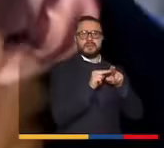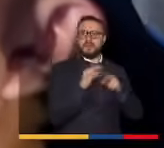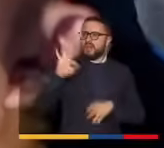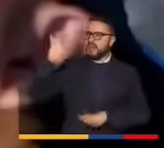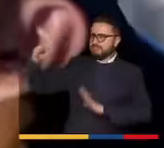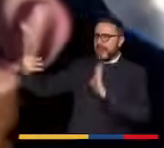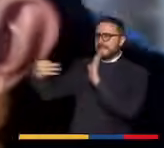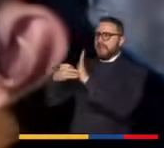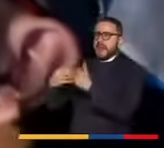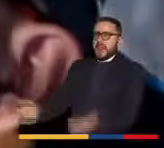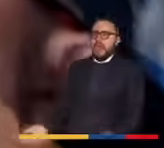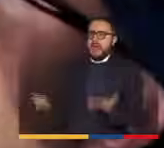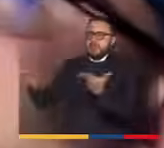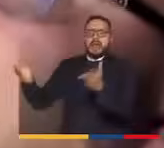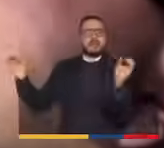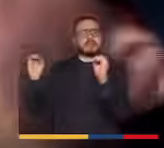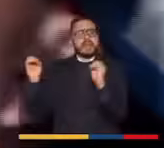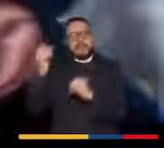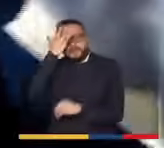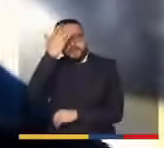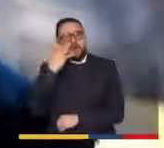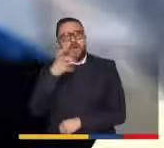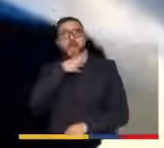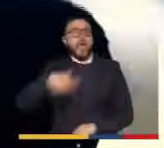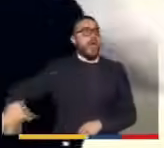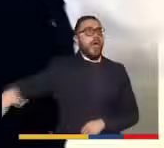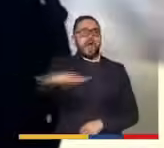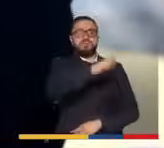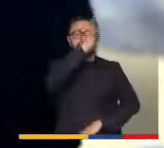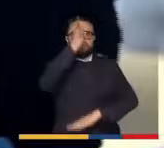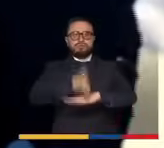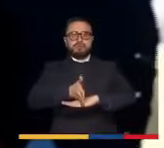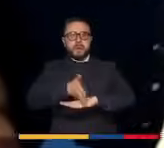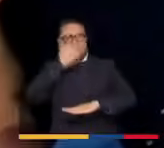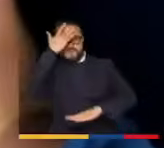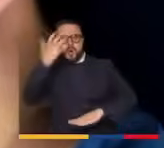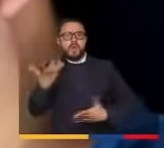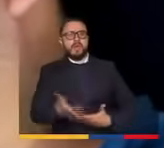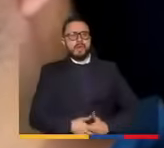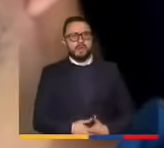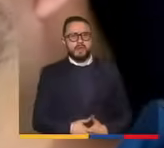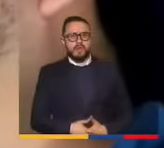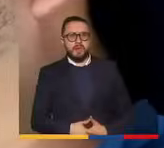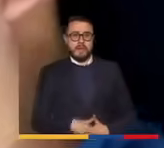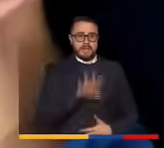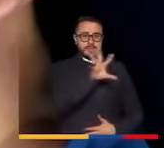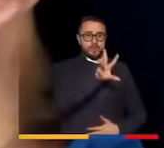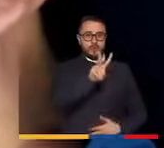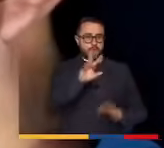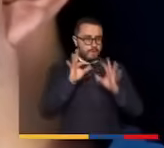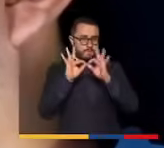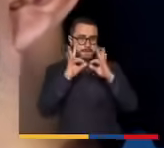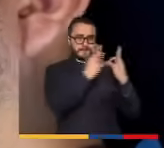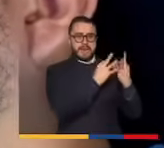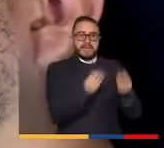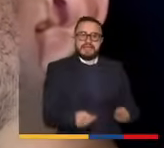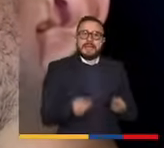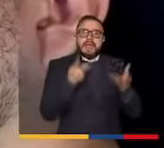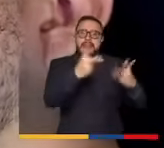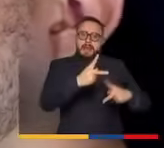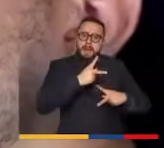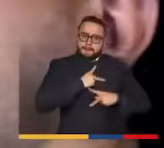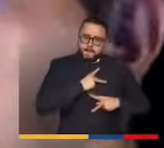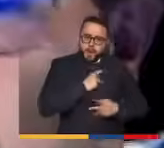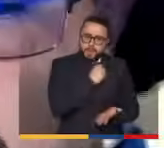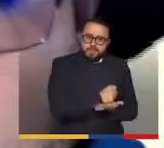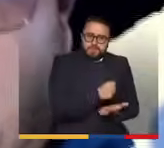tiene la hacienda? ¿Por qué razón solo podemos entregarle títulos a 52 y no al conjunto